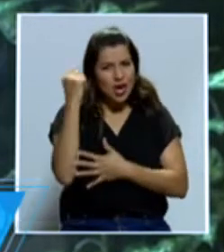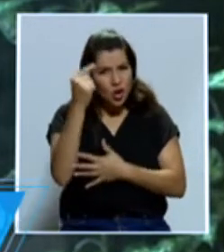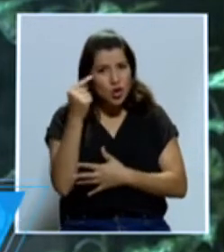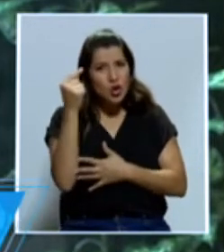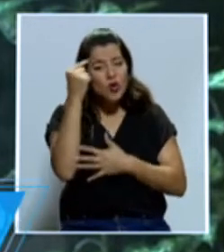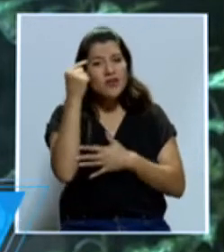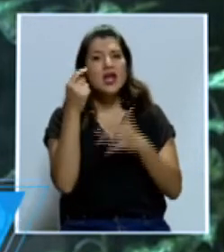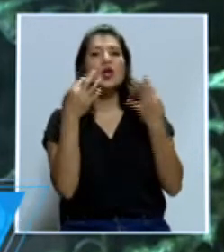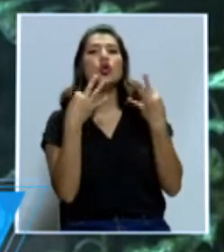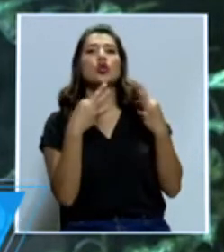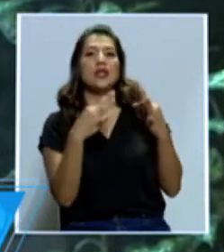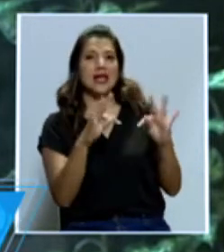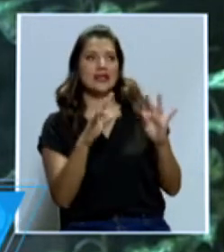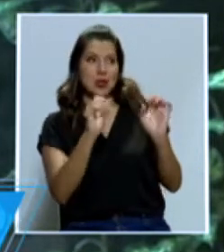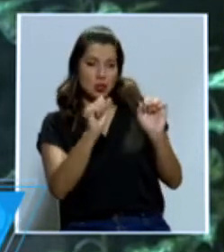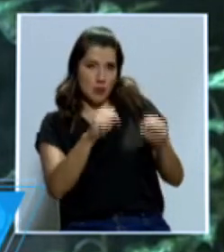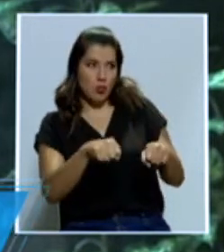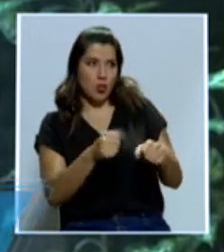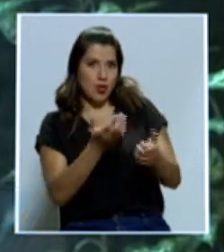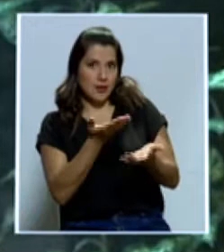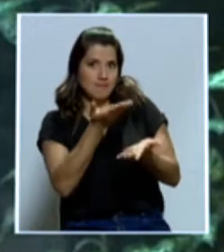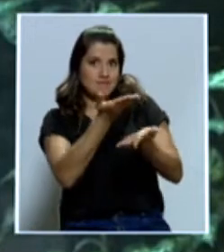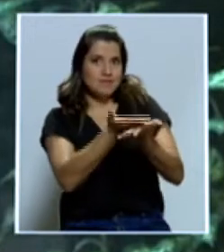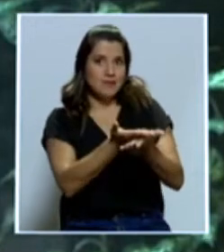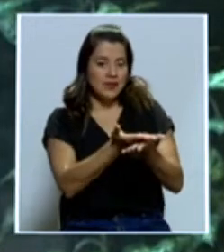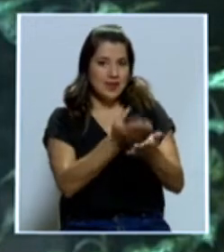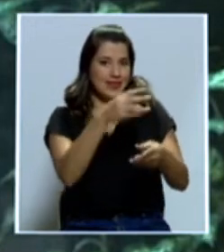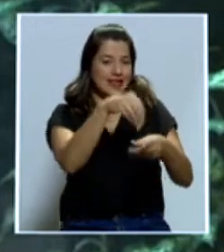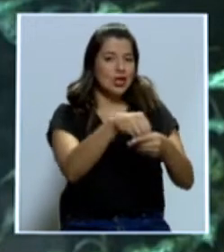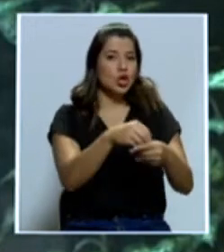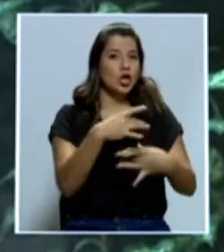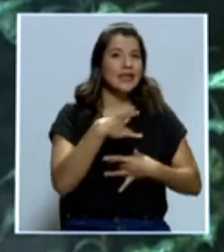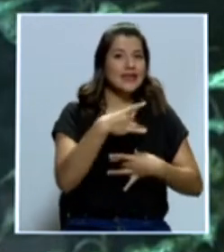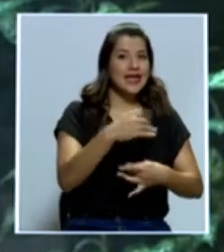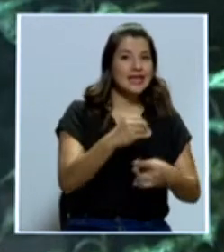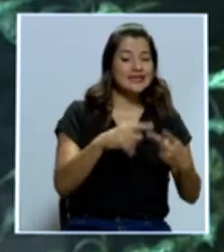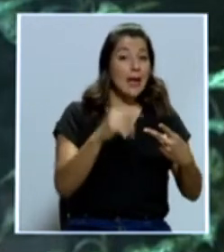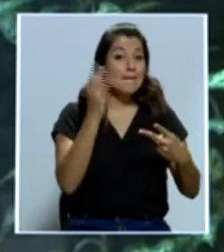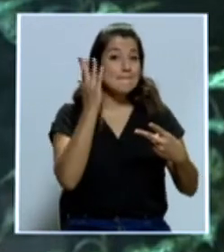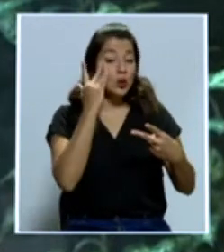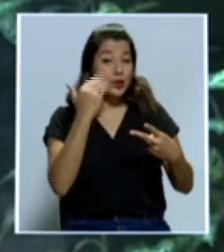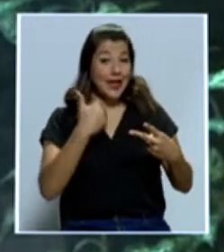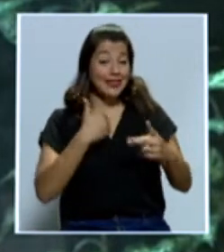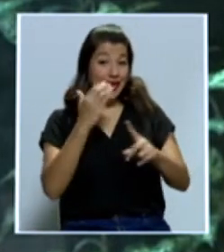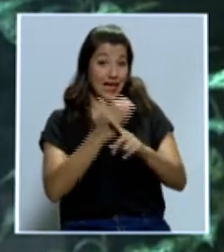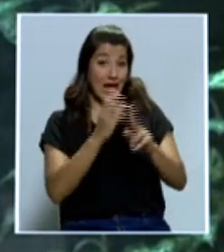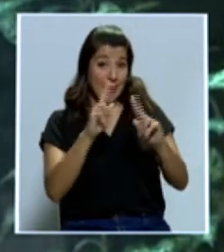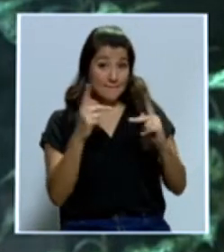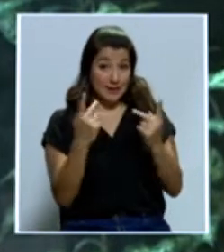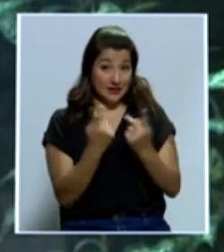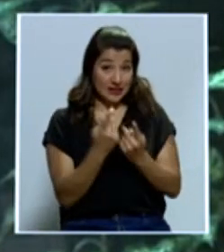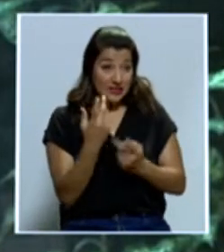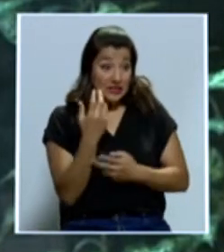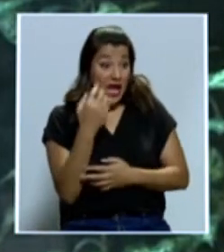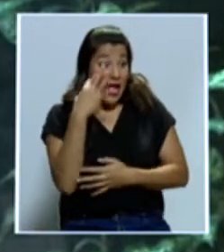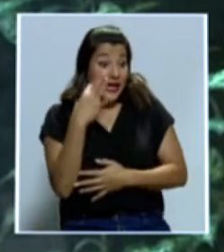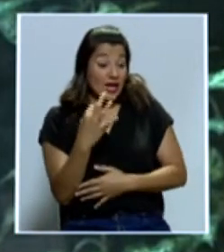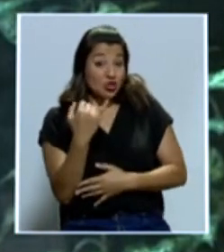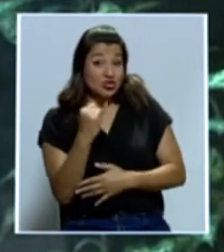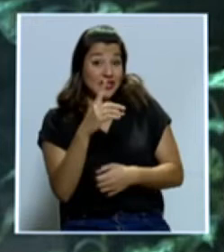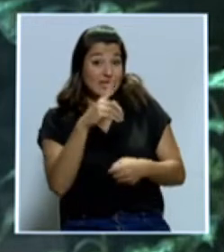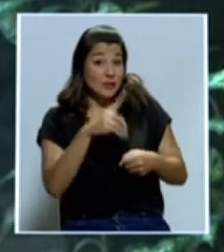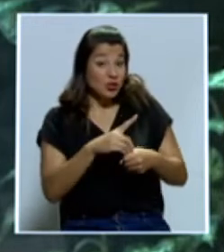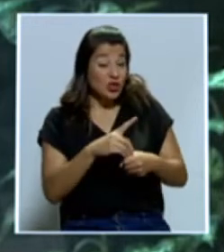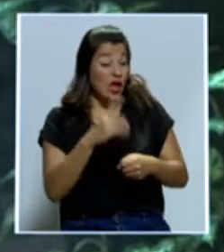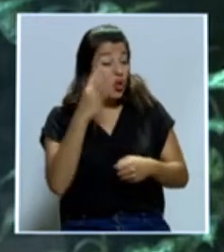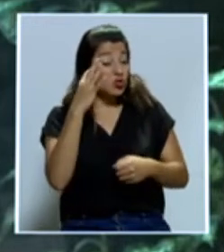canalizar los intereses y preocupaciones de las distintas fracciones y me parece que si la convocatoria no es suficiente, valdría la pena